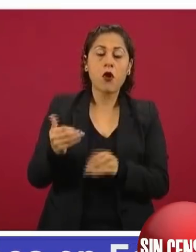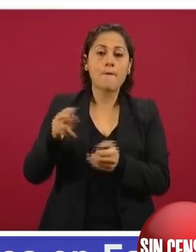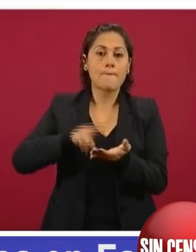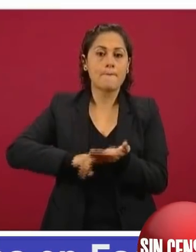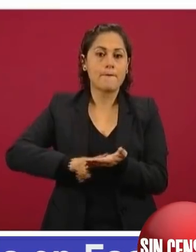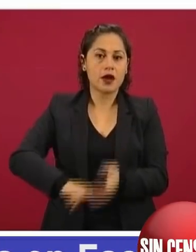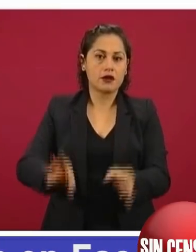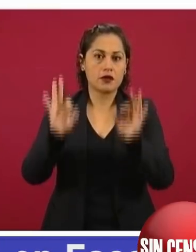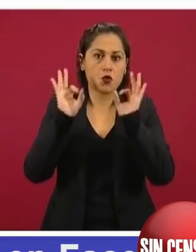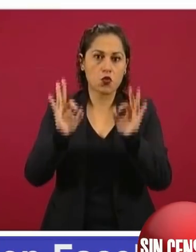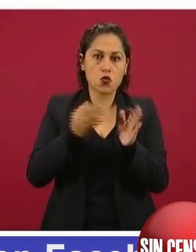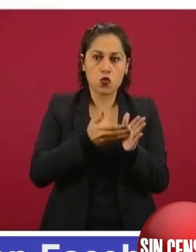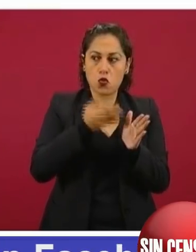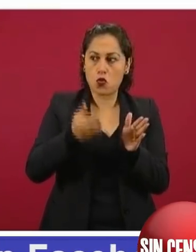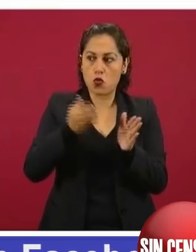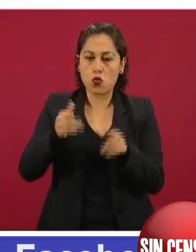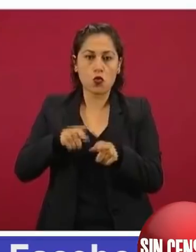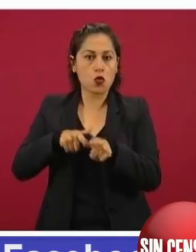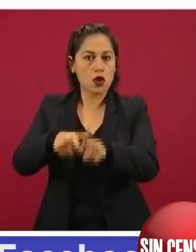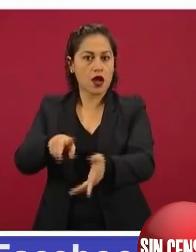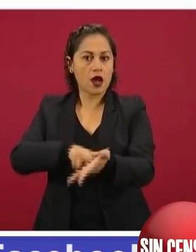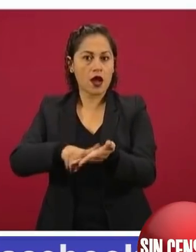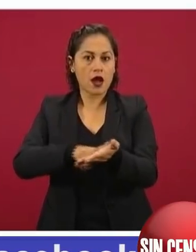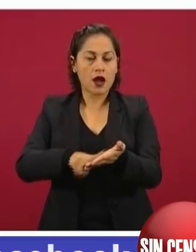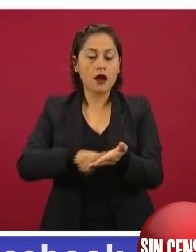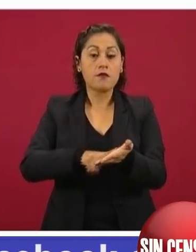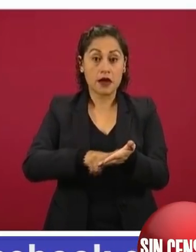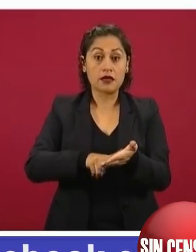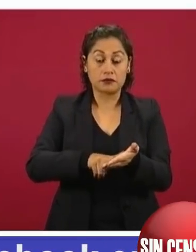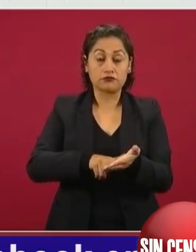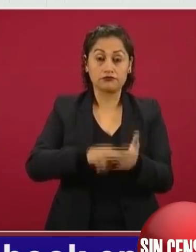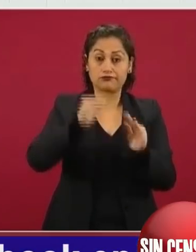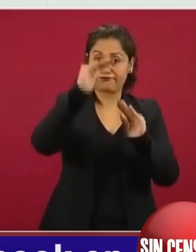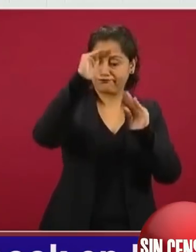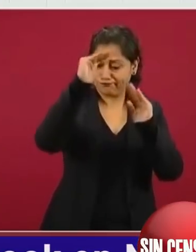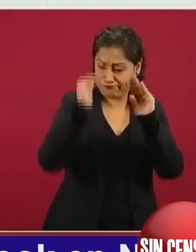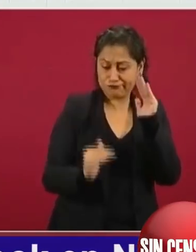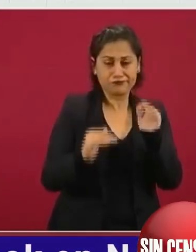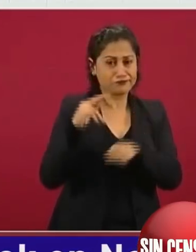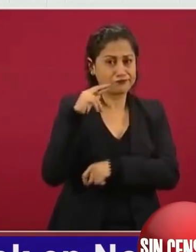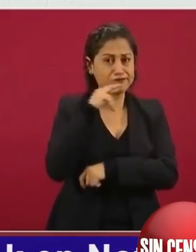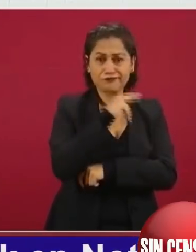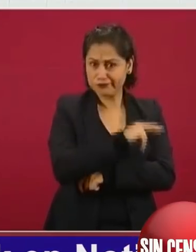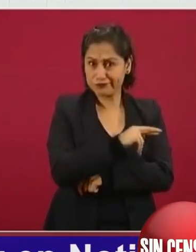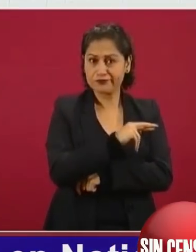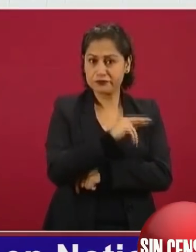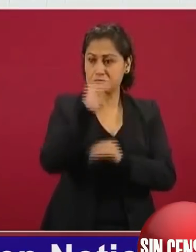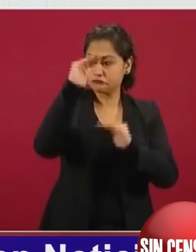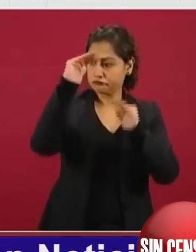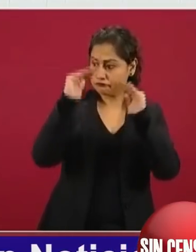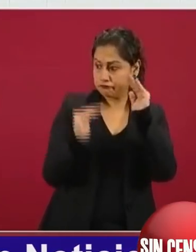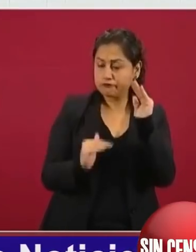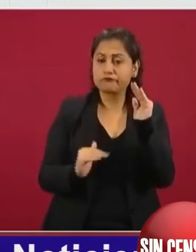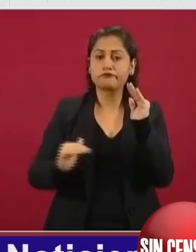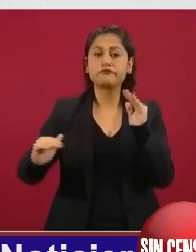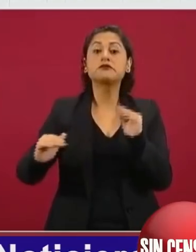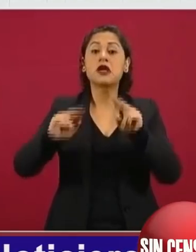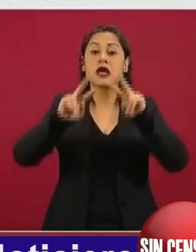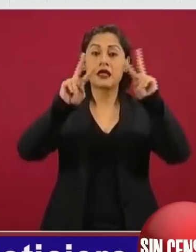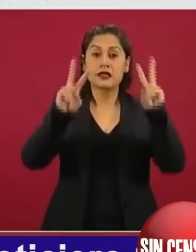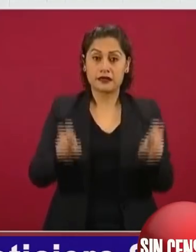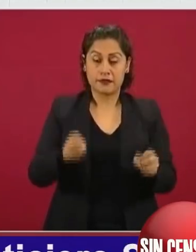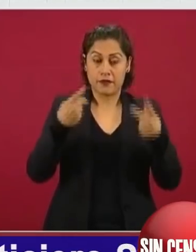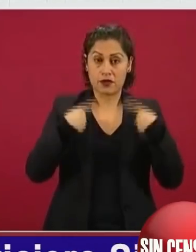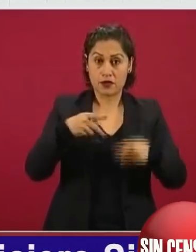de semáforo verde, descenso muy rápido, después un descenso menor en la medida en que se trata de menos casos, la mortalidad también con un